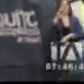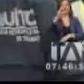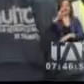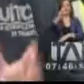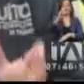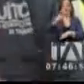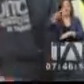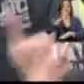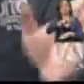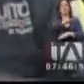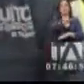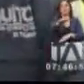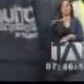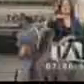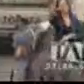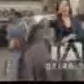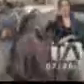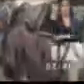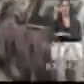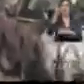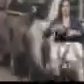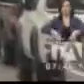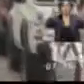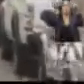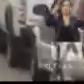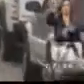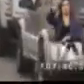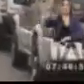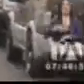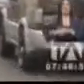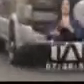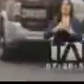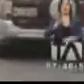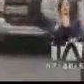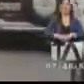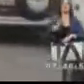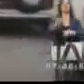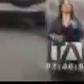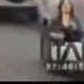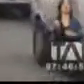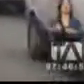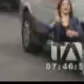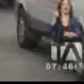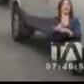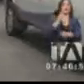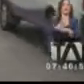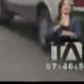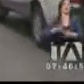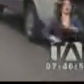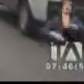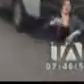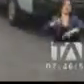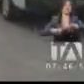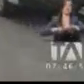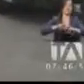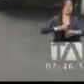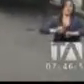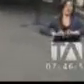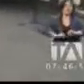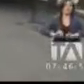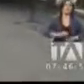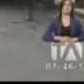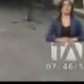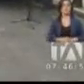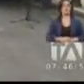circulación o la gran colombia es el norte el cierre parcial ceder a trabajos del metro de quito la zona que vamos a cortar en este